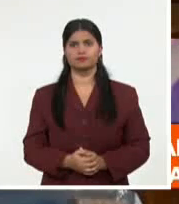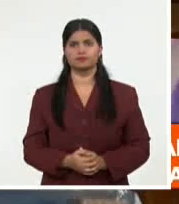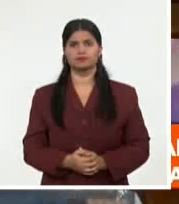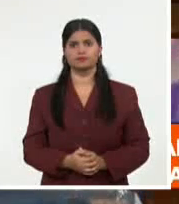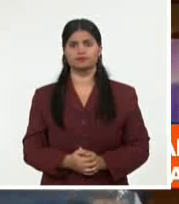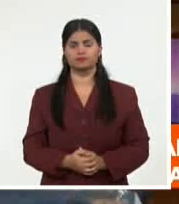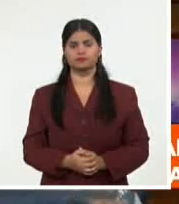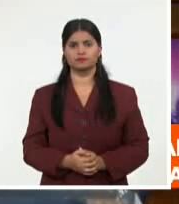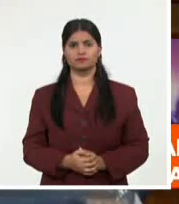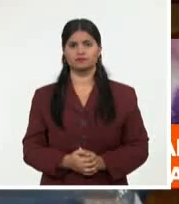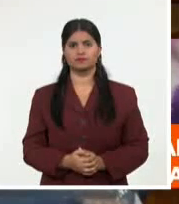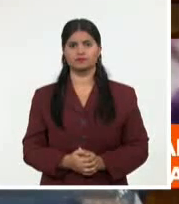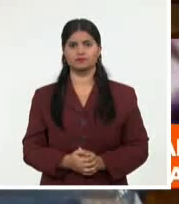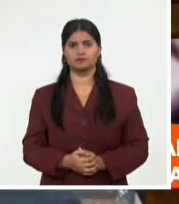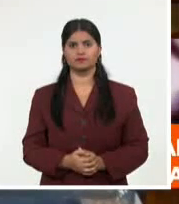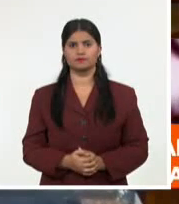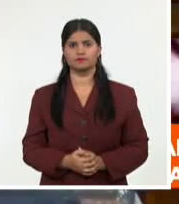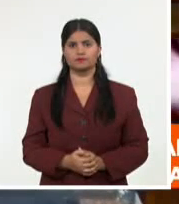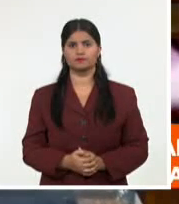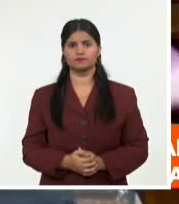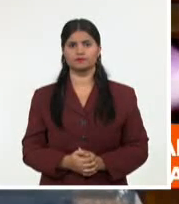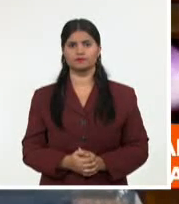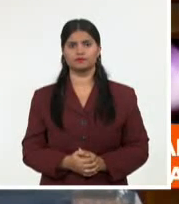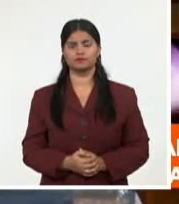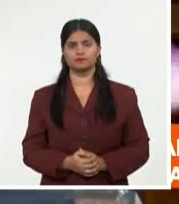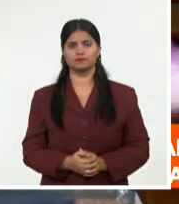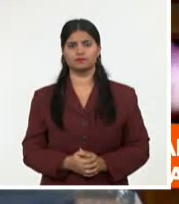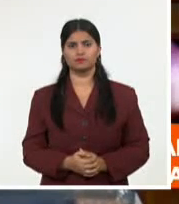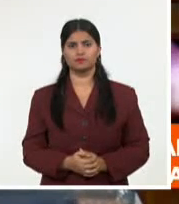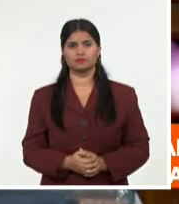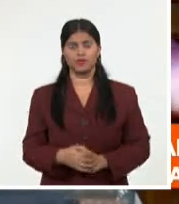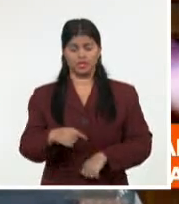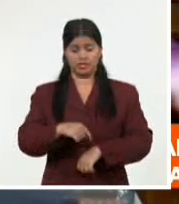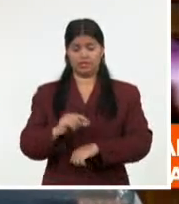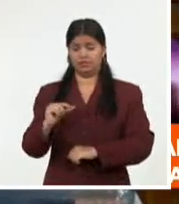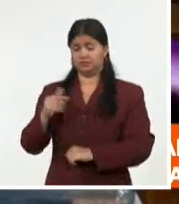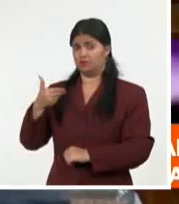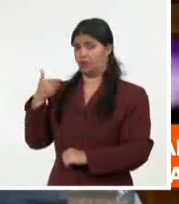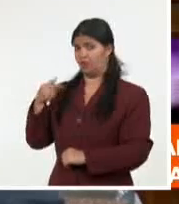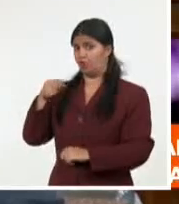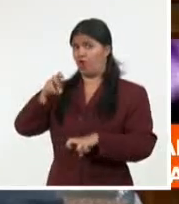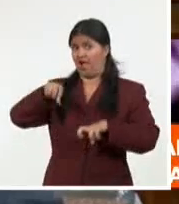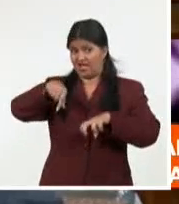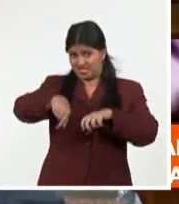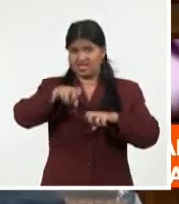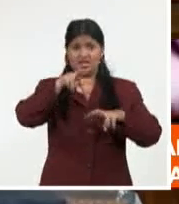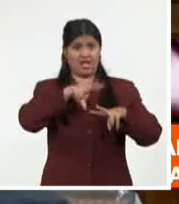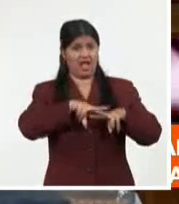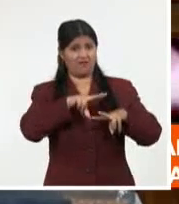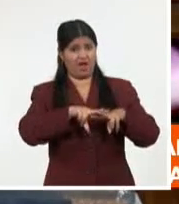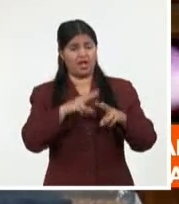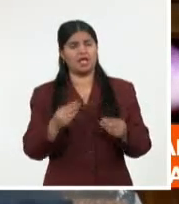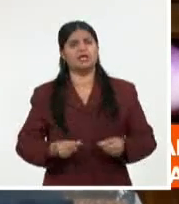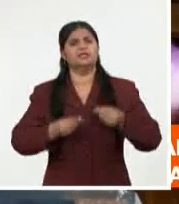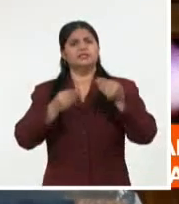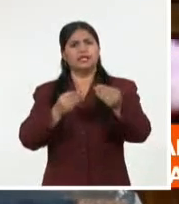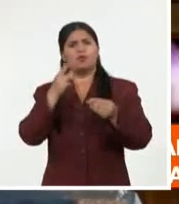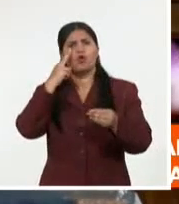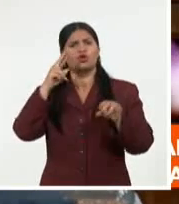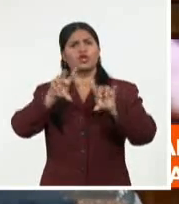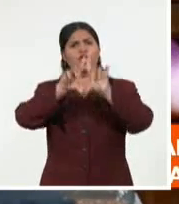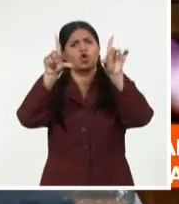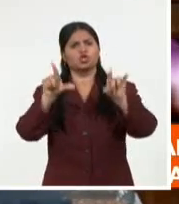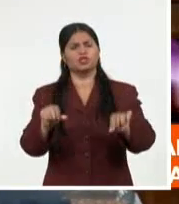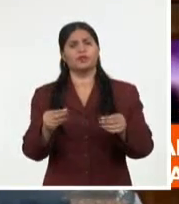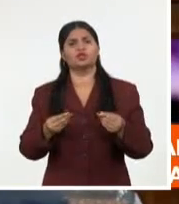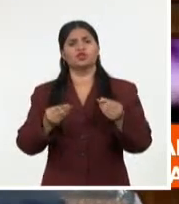A él, hermano y amigo, entregamos recientemente en La Habana la más alta condecoración de la República de Cuba, la Orden